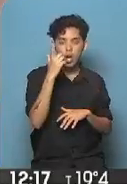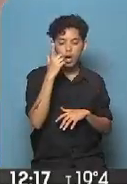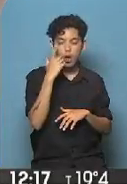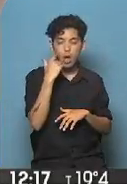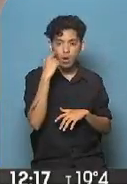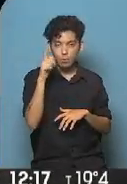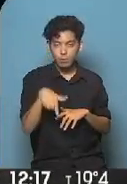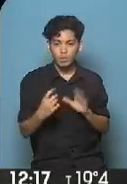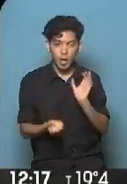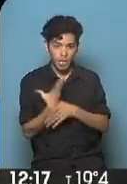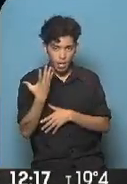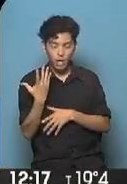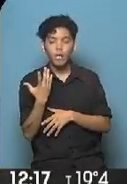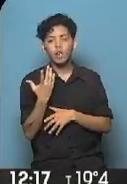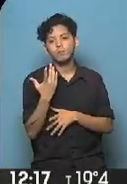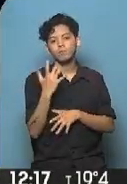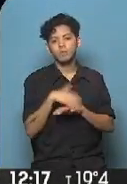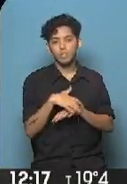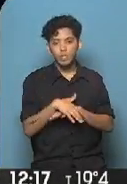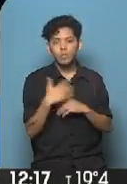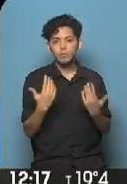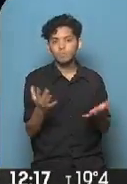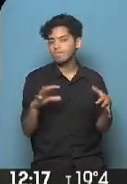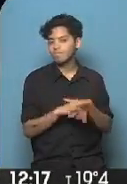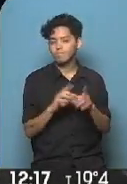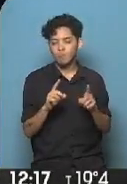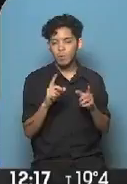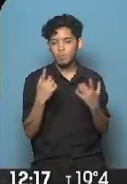el realizador Gustavo Biasi, así que bien por este estreno de